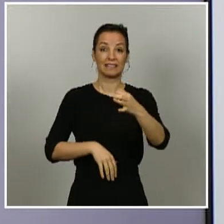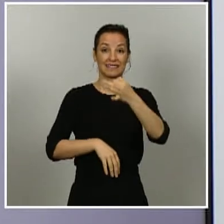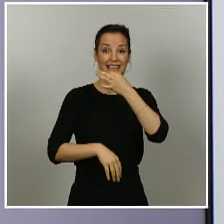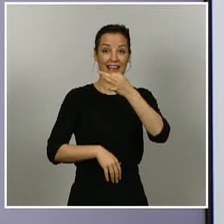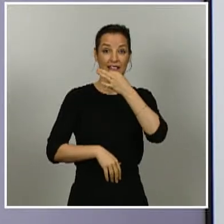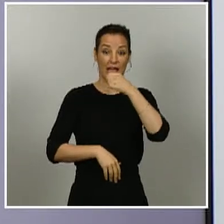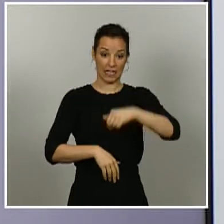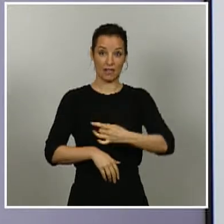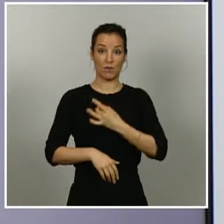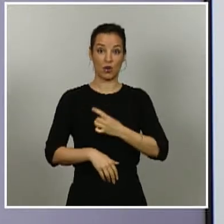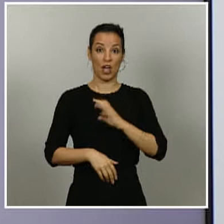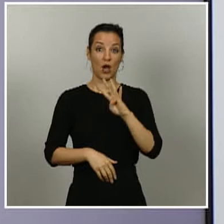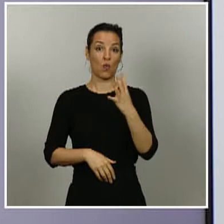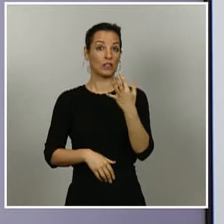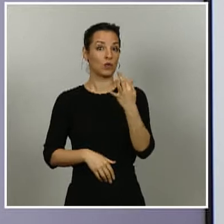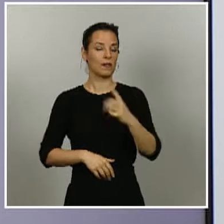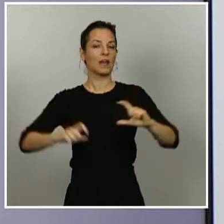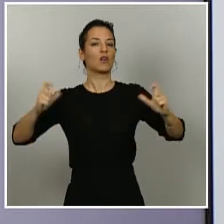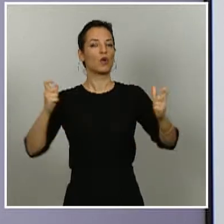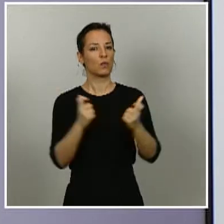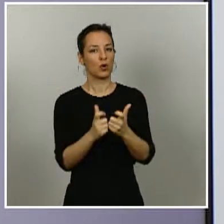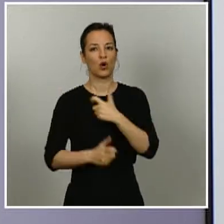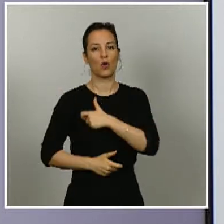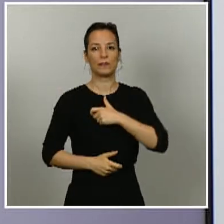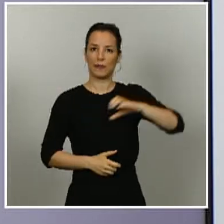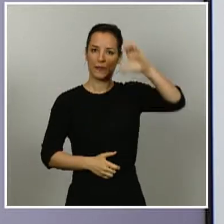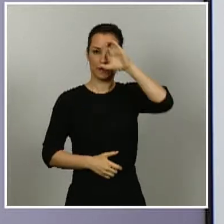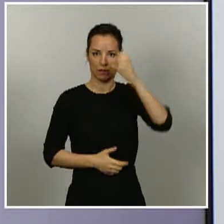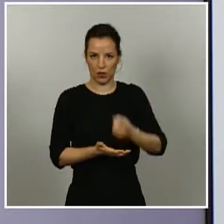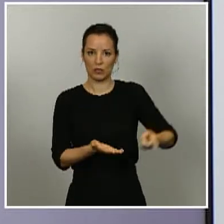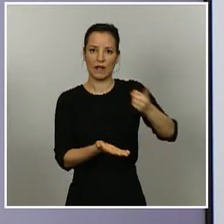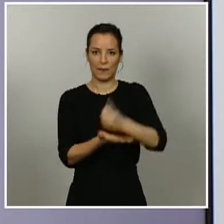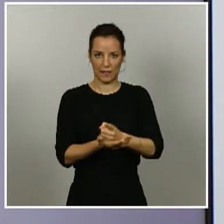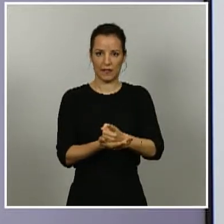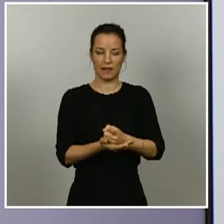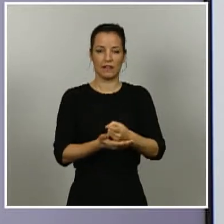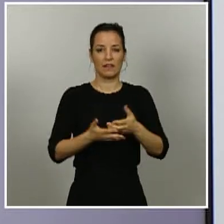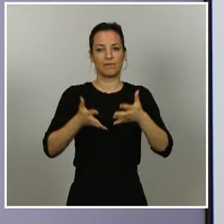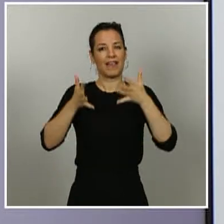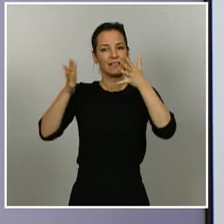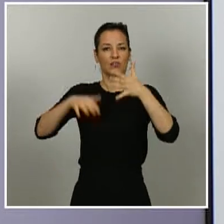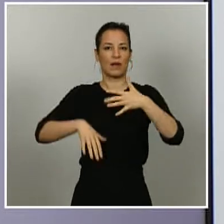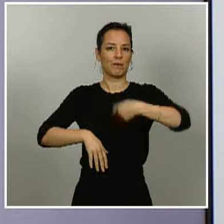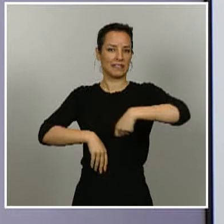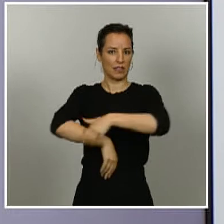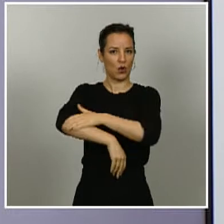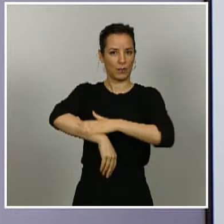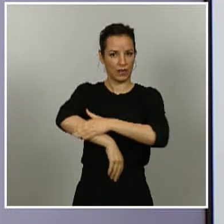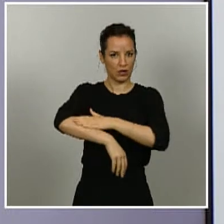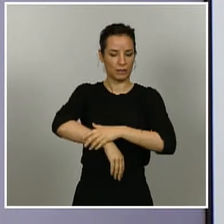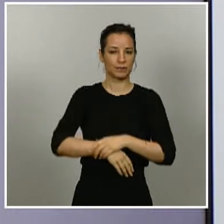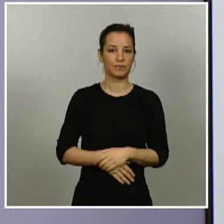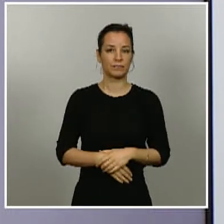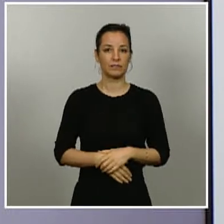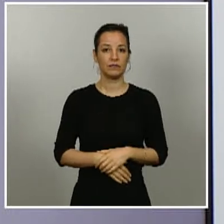Moncloa una nueva reunión del Comité Científico que asesora a Presidencia del Gobierno, el presidente, durante la cual se van